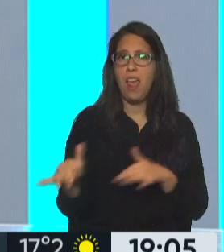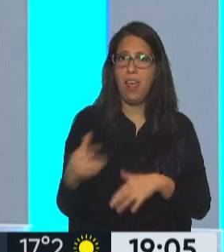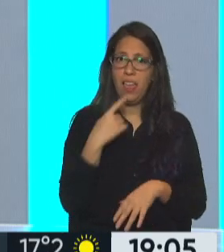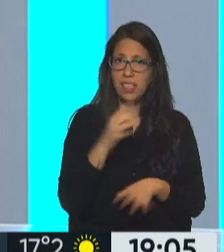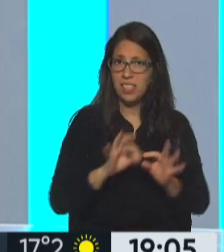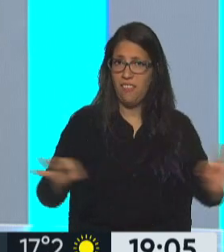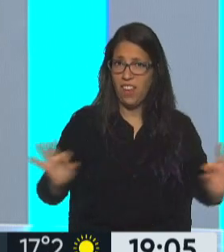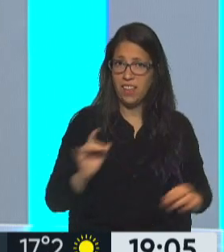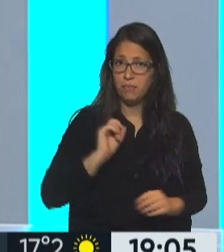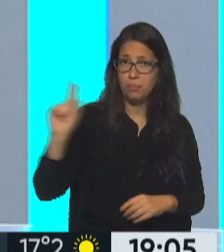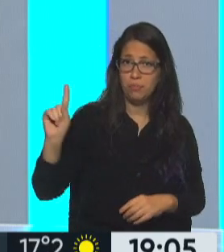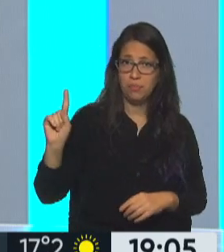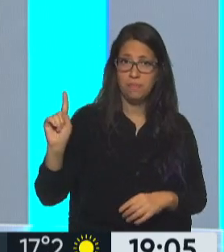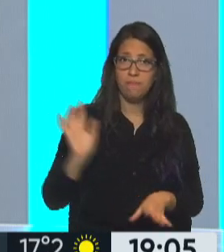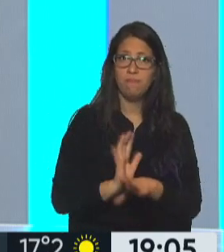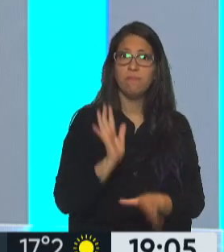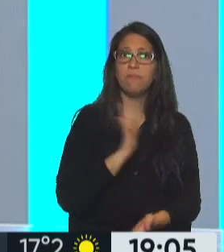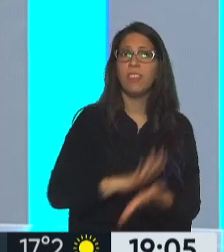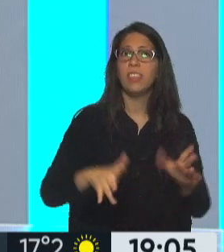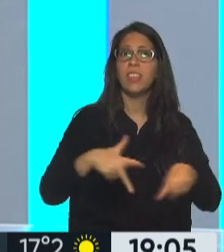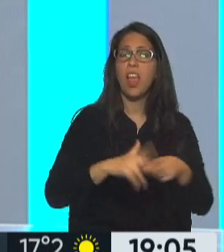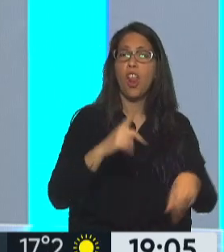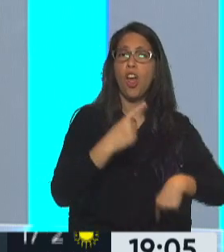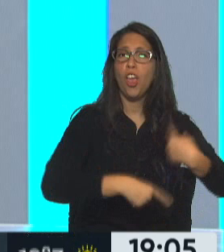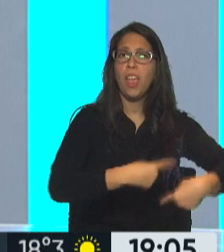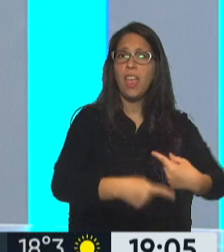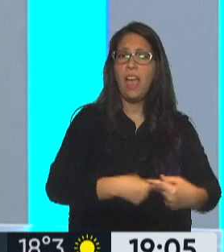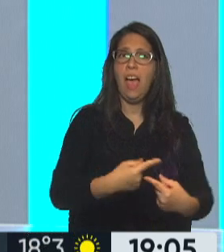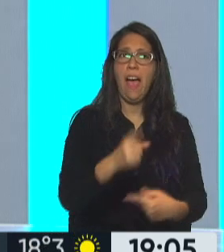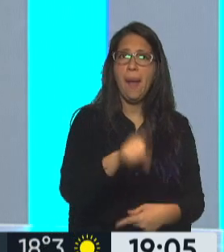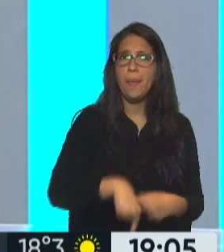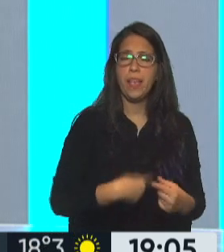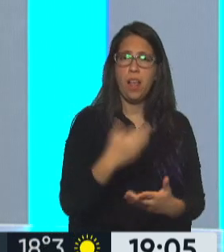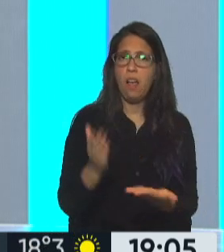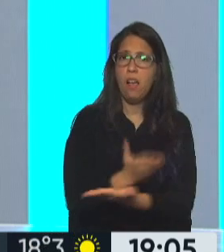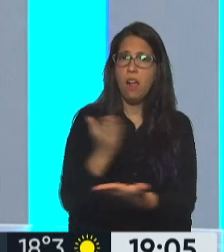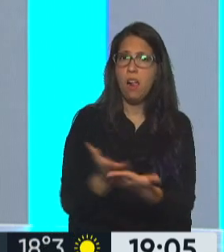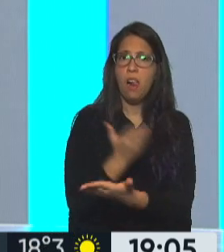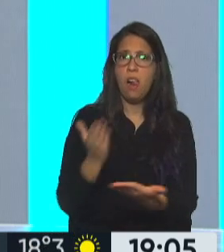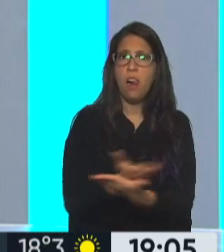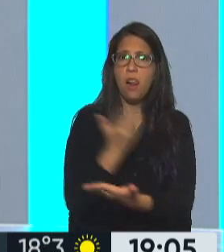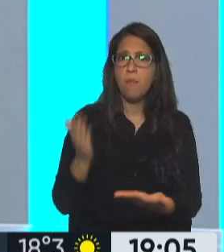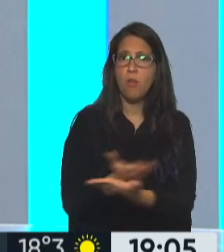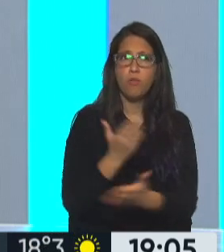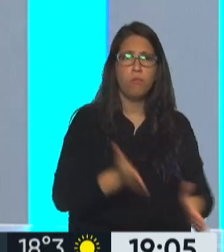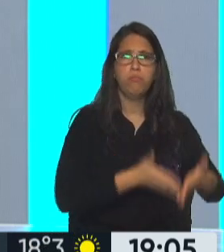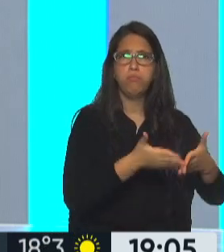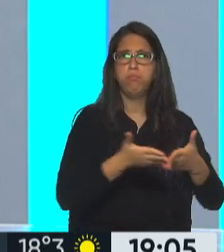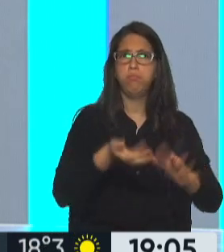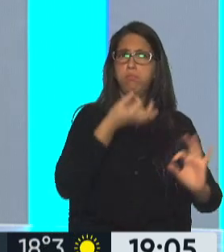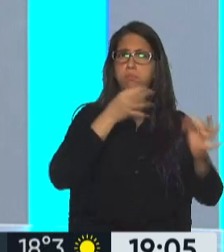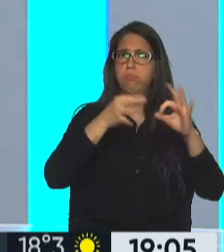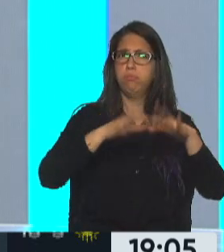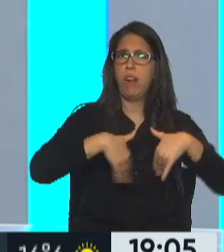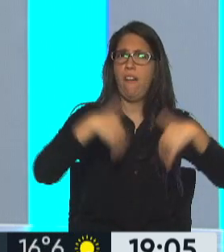reducir sus capacidades de innovación tecnológica y bueno Nos llevaron un país que producía barco había Astilleros privados que exporta